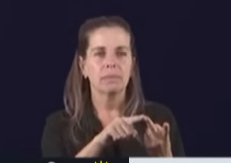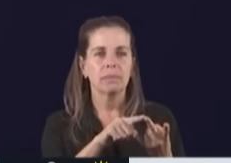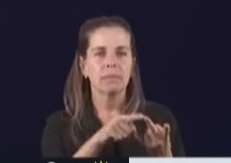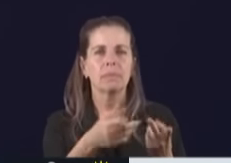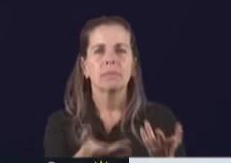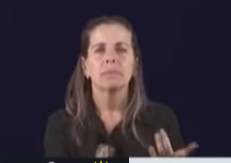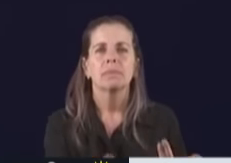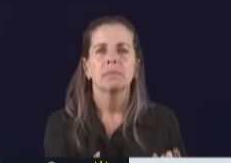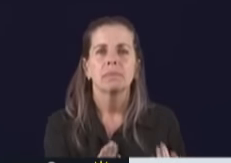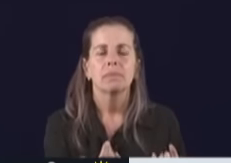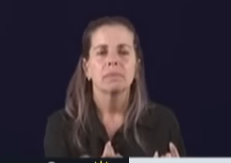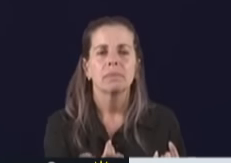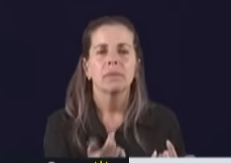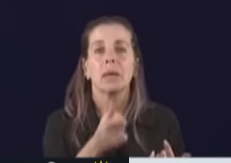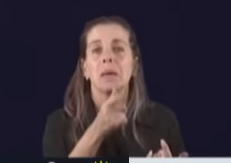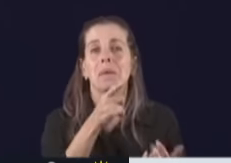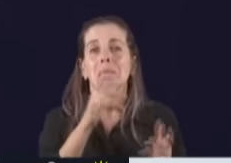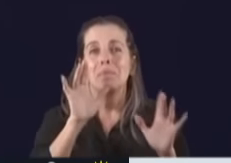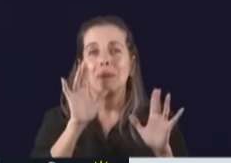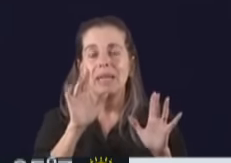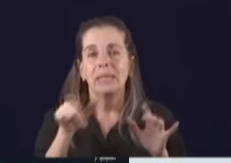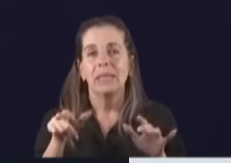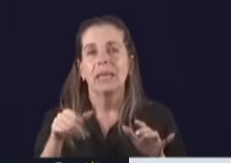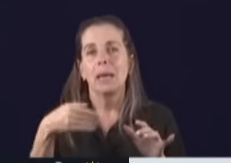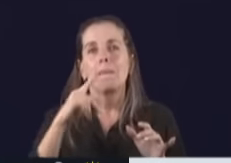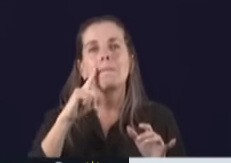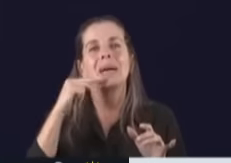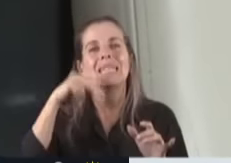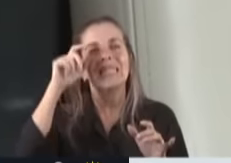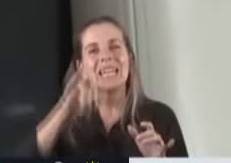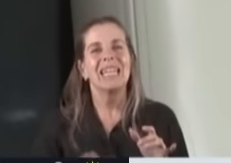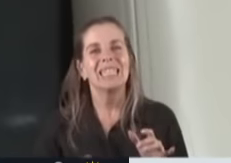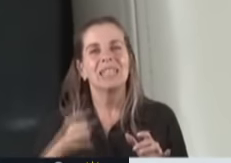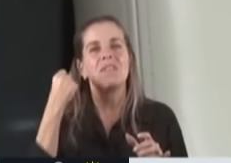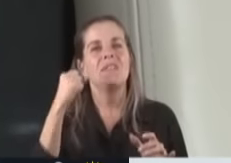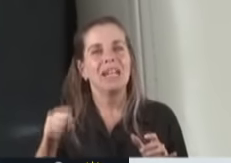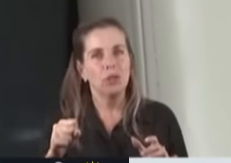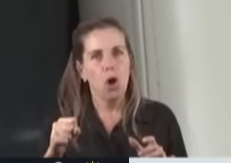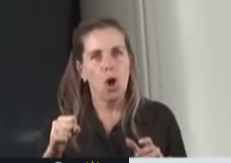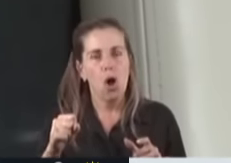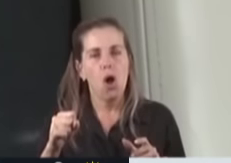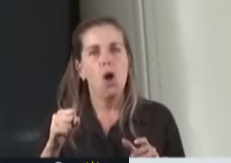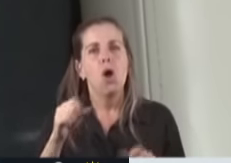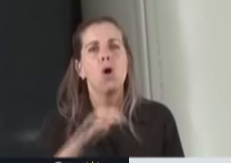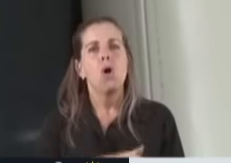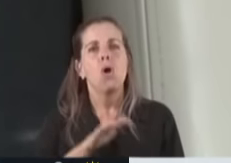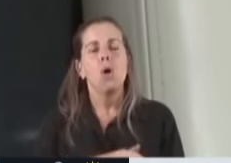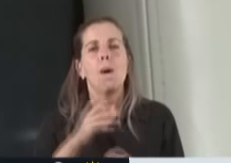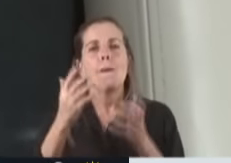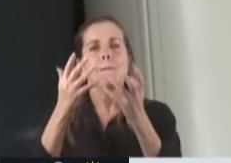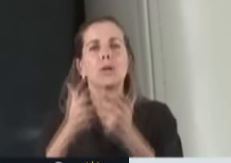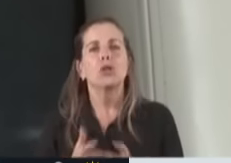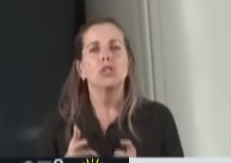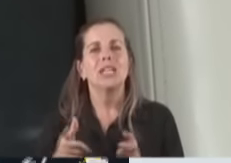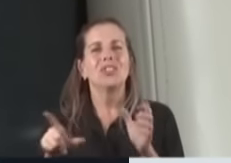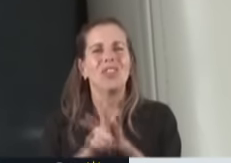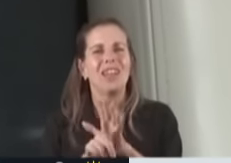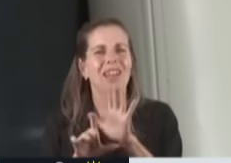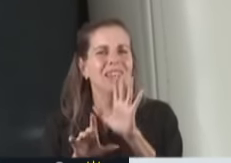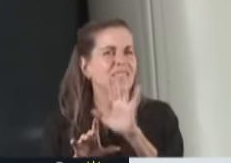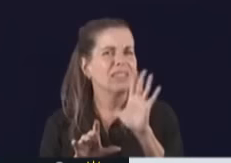CGT al proyecto de ley que presentó o que está por presentar el gobierno, por eso se convoca de urgencia mañana la